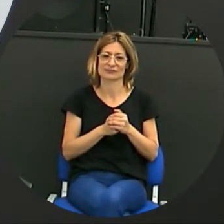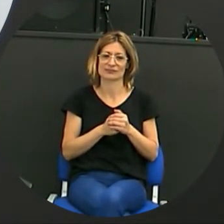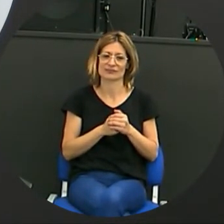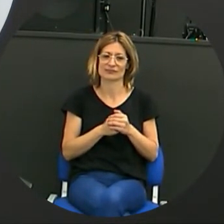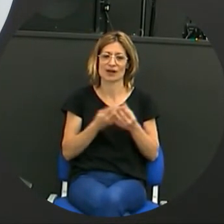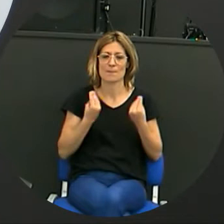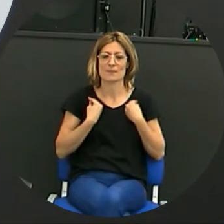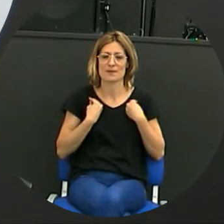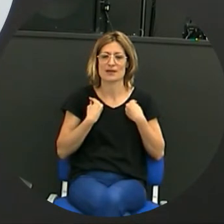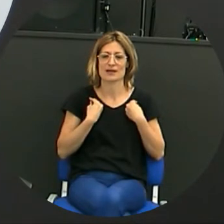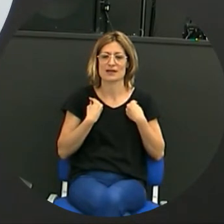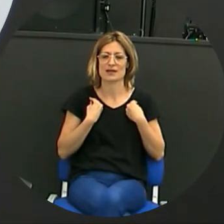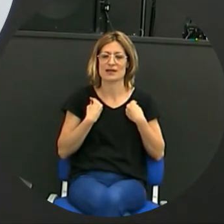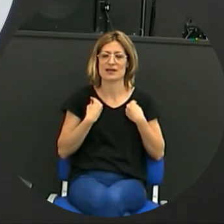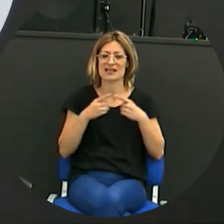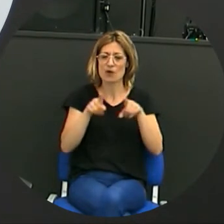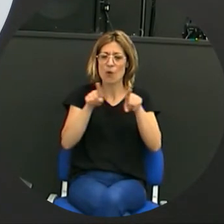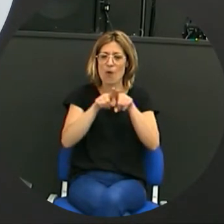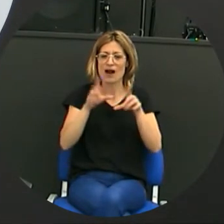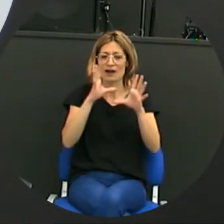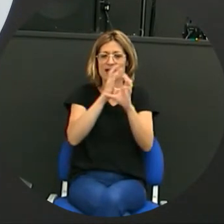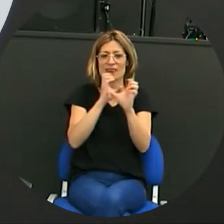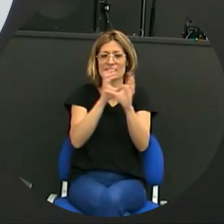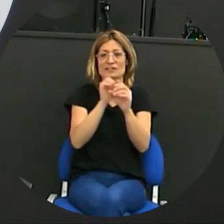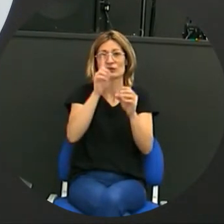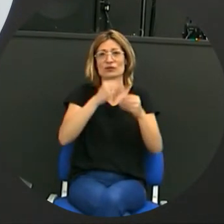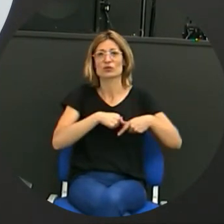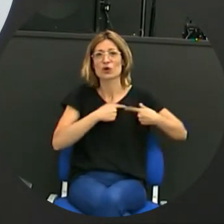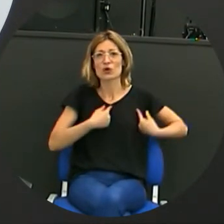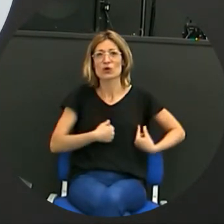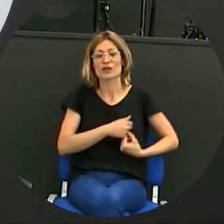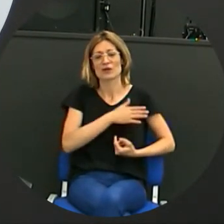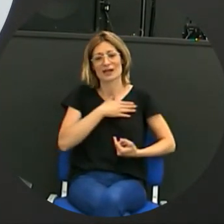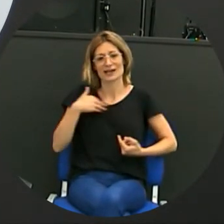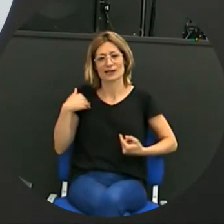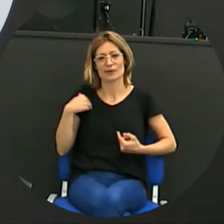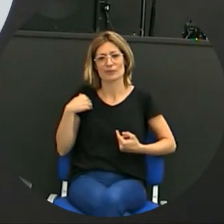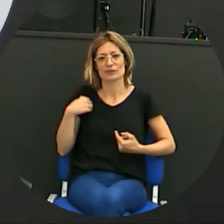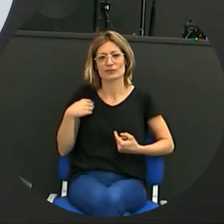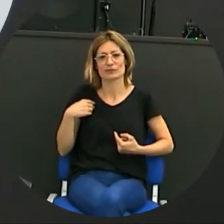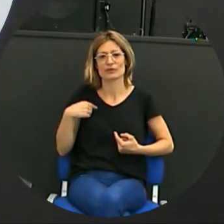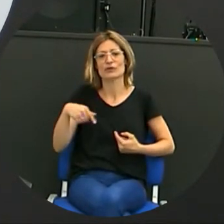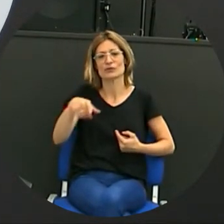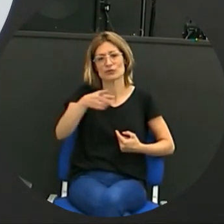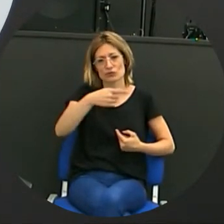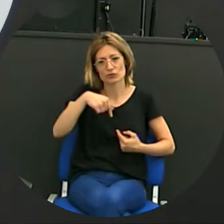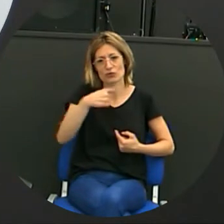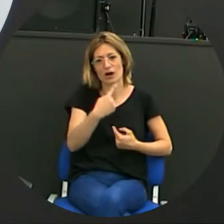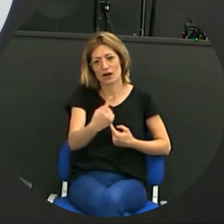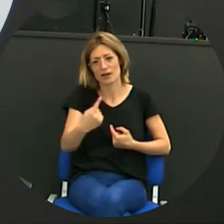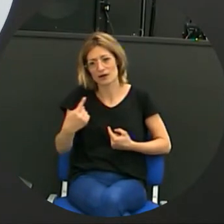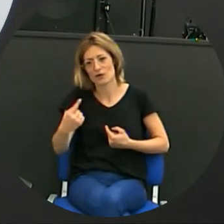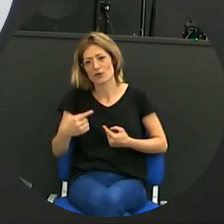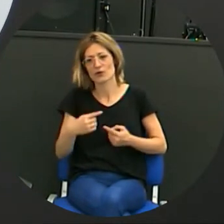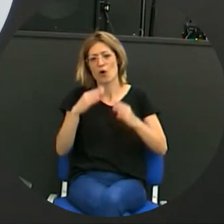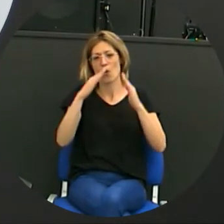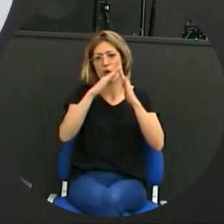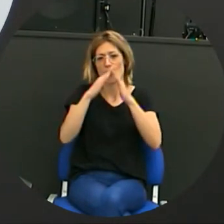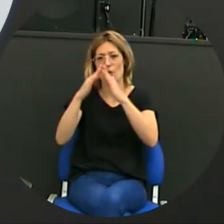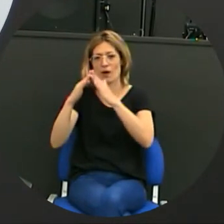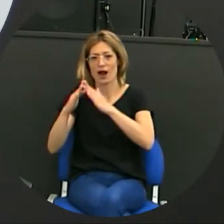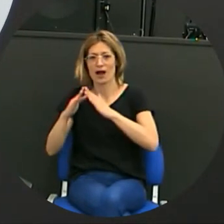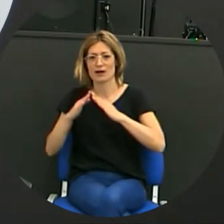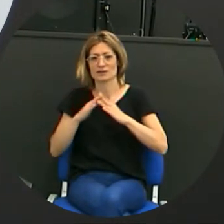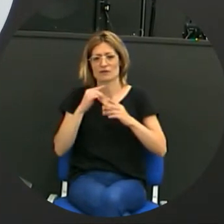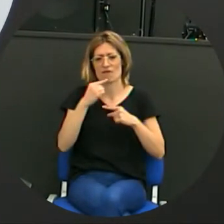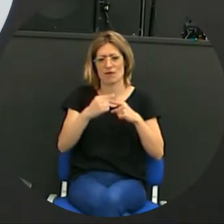al deseo de tu corazón. Nosotros, nuestros hogares, nuestros remanentes y la sociedad en la que